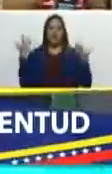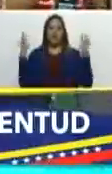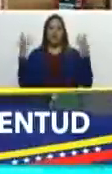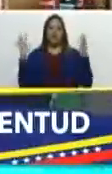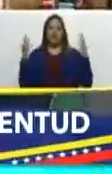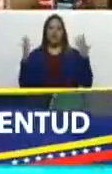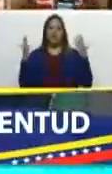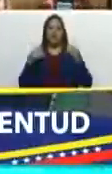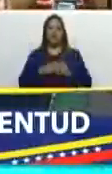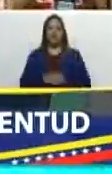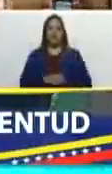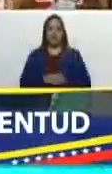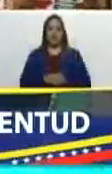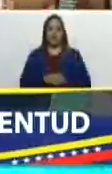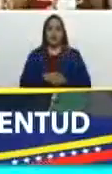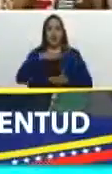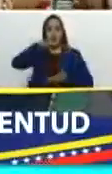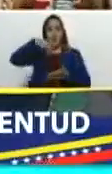en Miami,